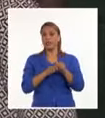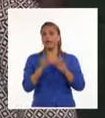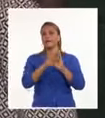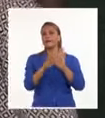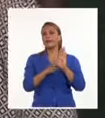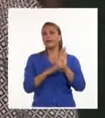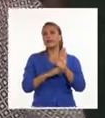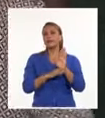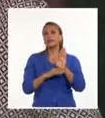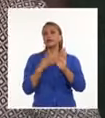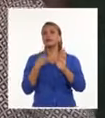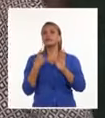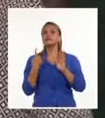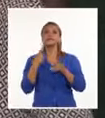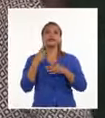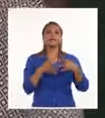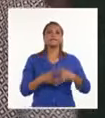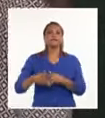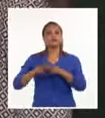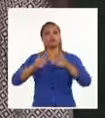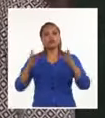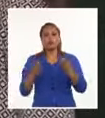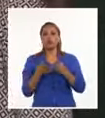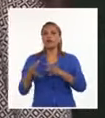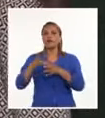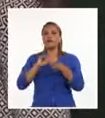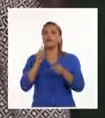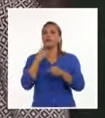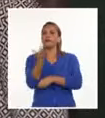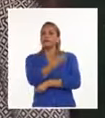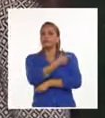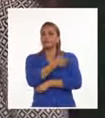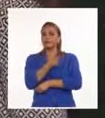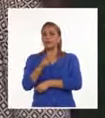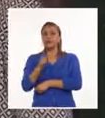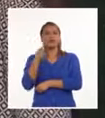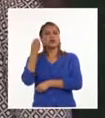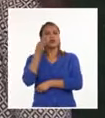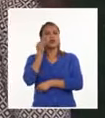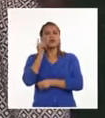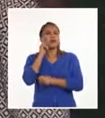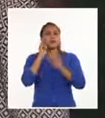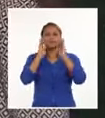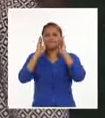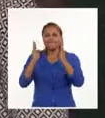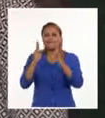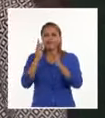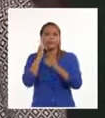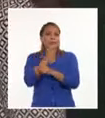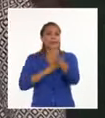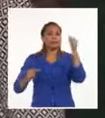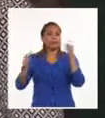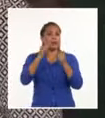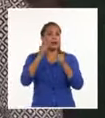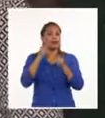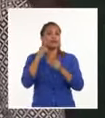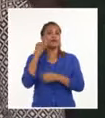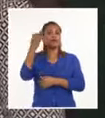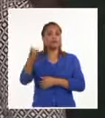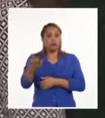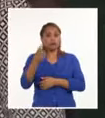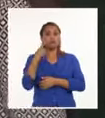coercitivas unilaterales, el condicionamiento de las vacunas, ¿cuál cree que sería el enfoque puntual el día de mañana entre los jefes de Estado y de